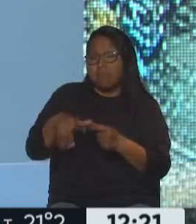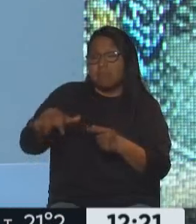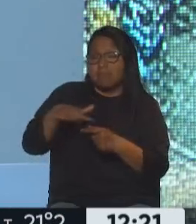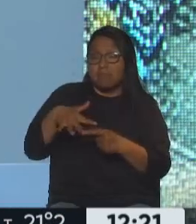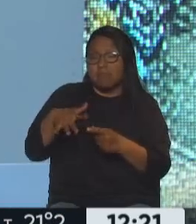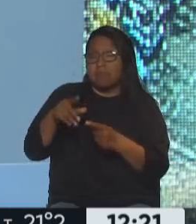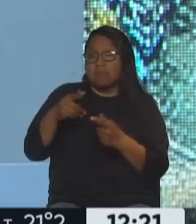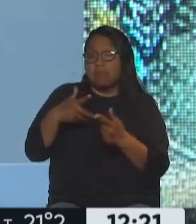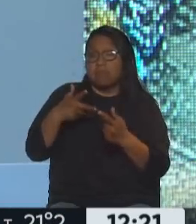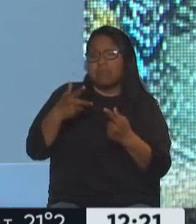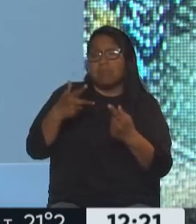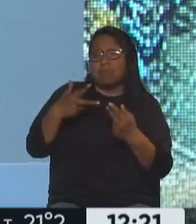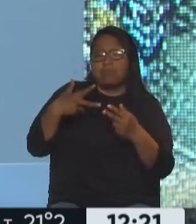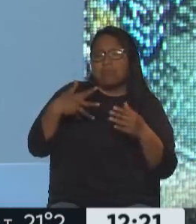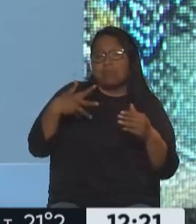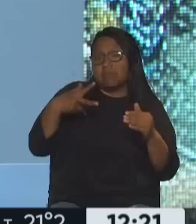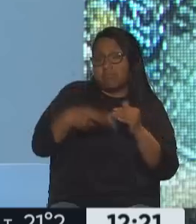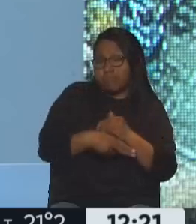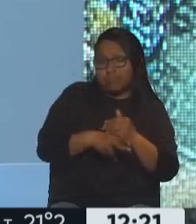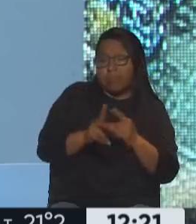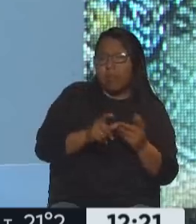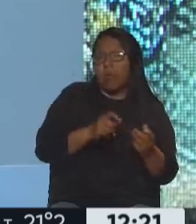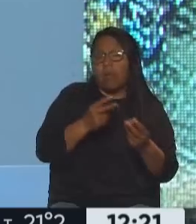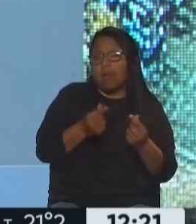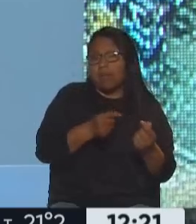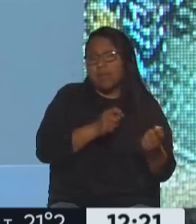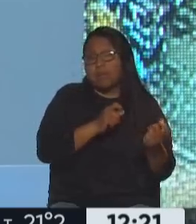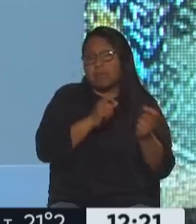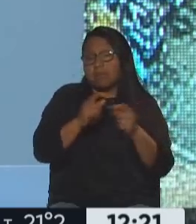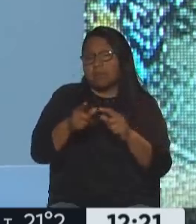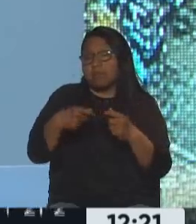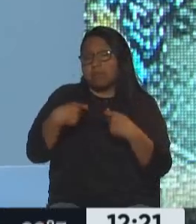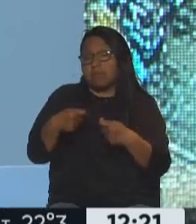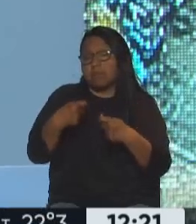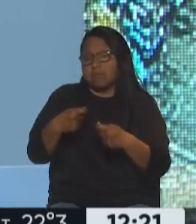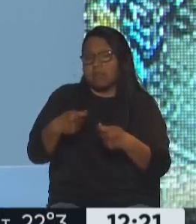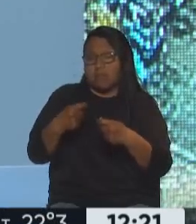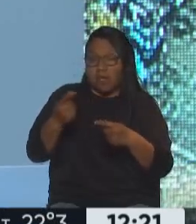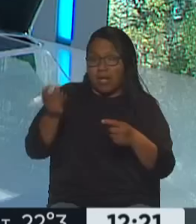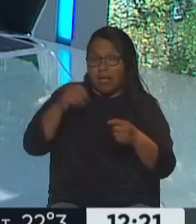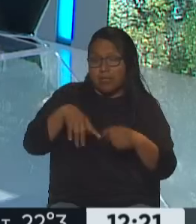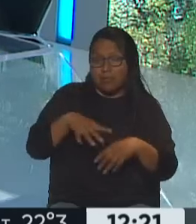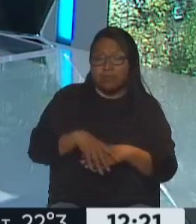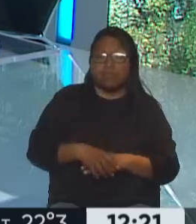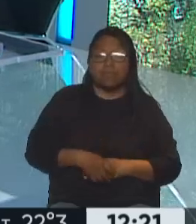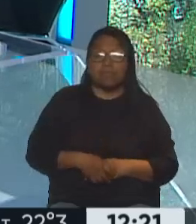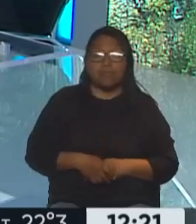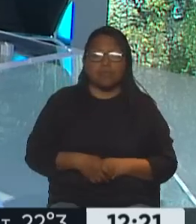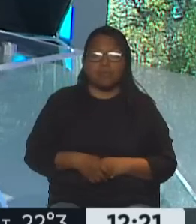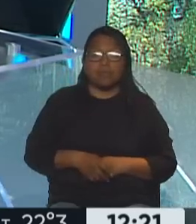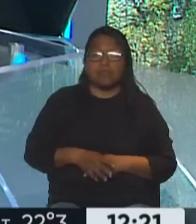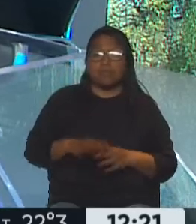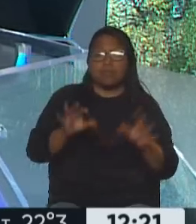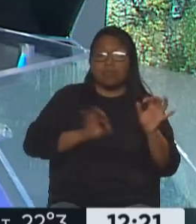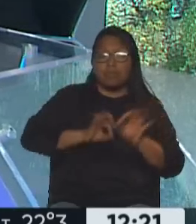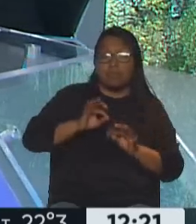se hacen estos recortes o se destina este dinero a un gasto adicional, como ocurre en algunas áreas. Bien, proyecto de